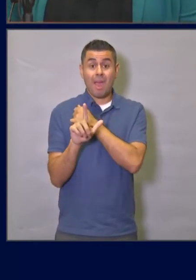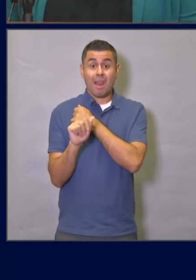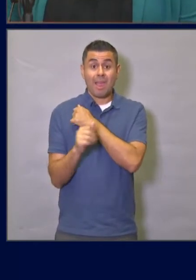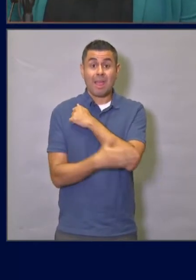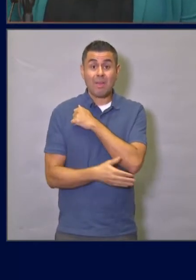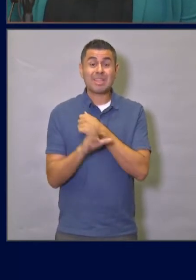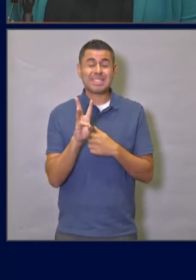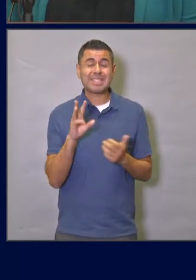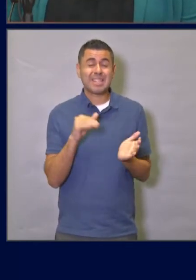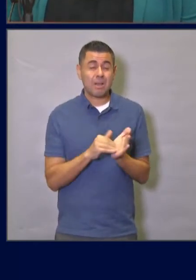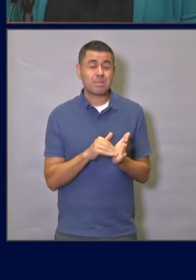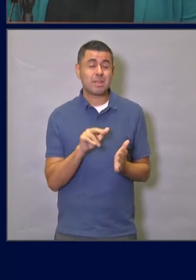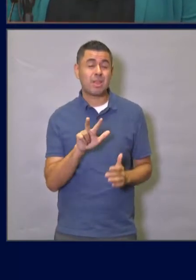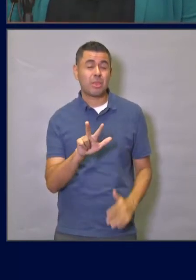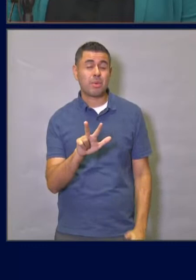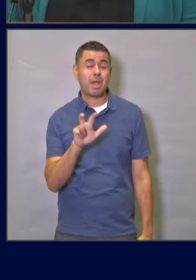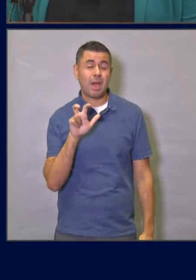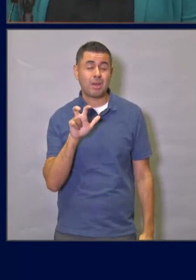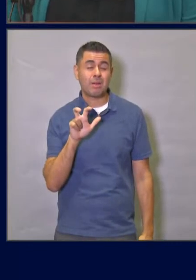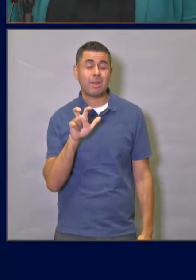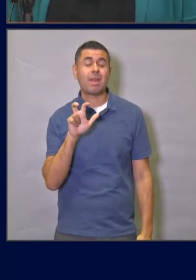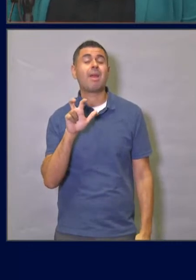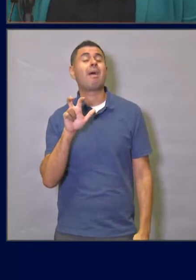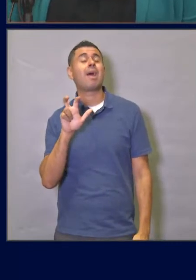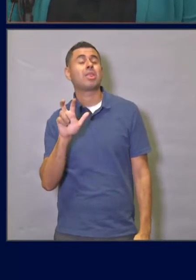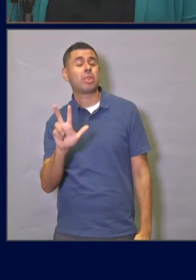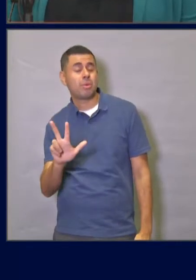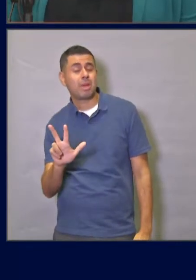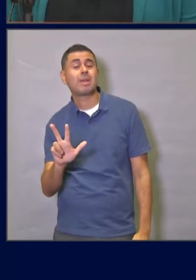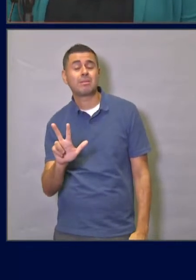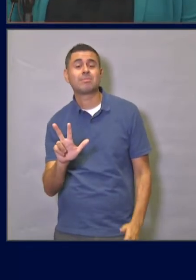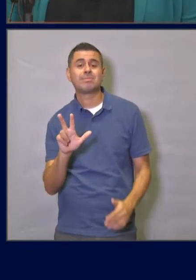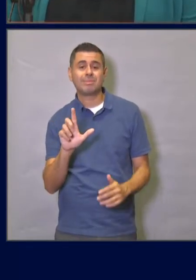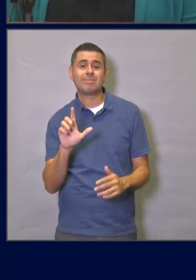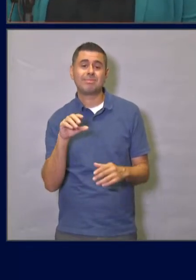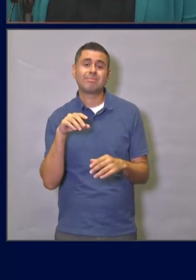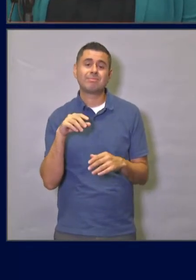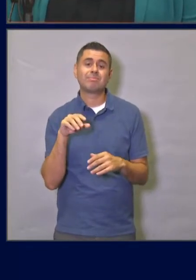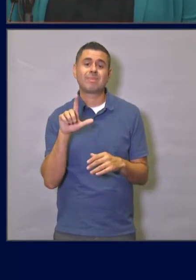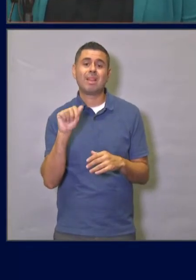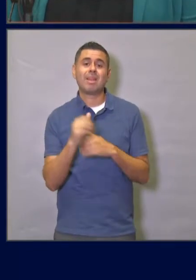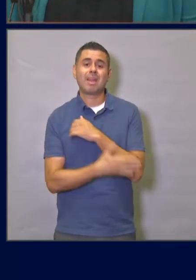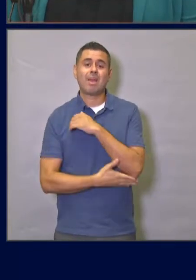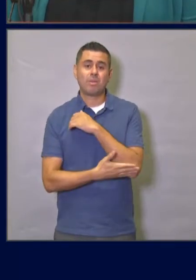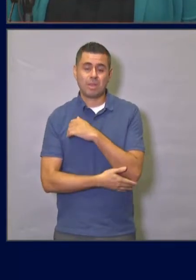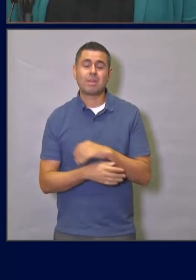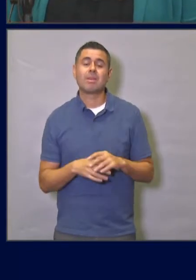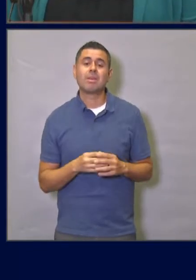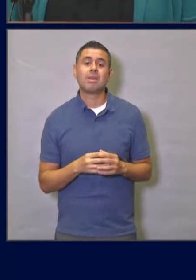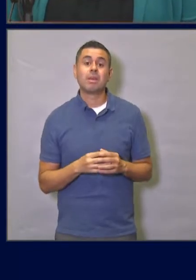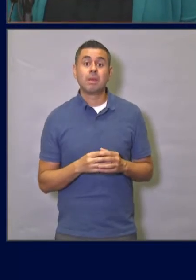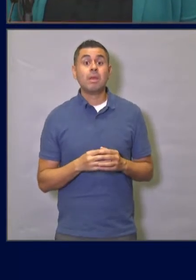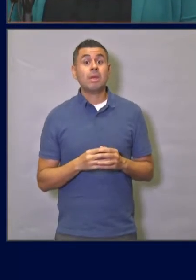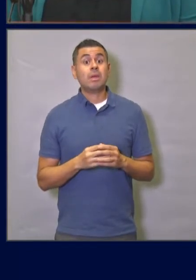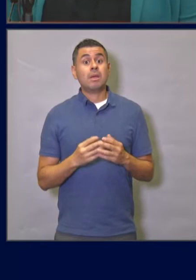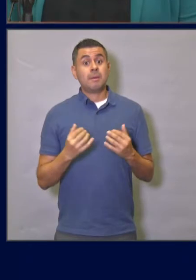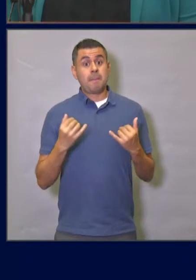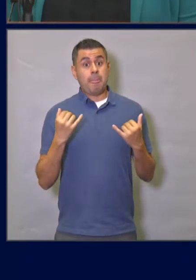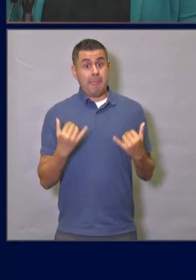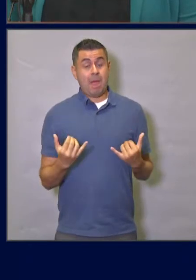a 6,303 en el condado de Los Ángeles. Esto eleva el número total de muertes